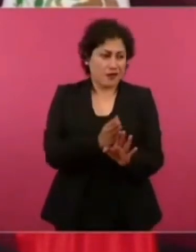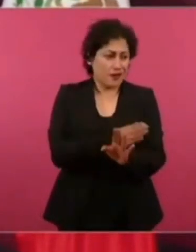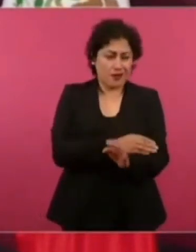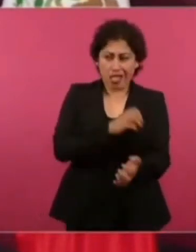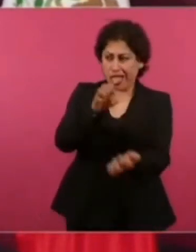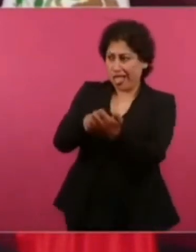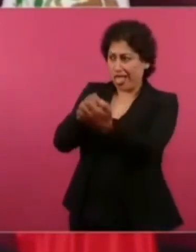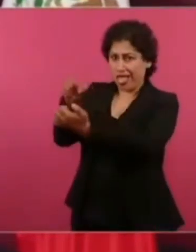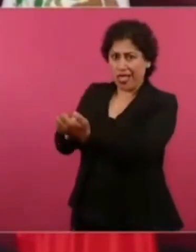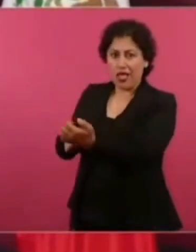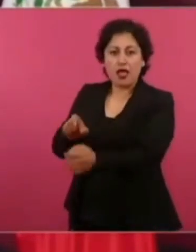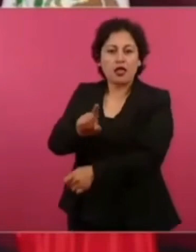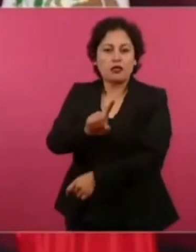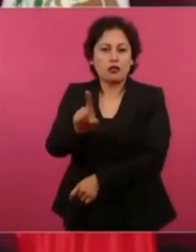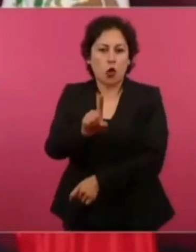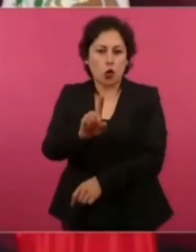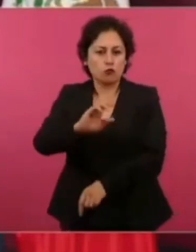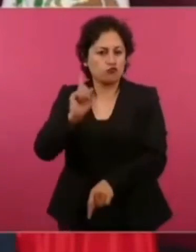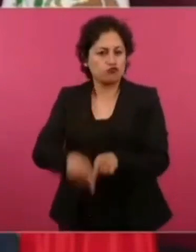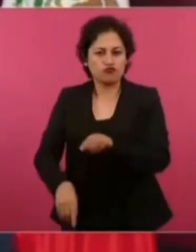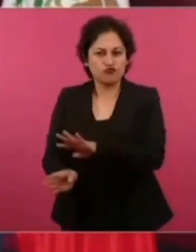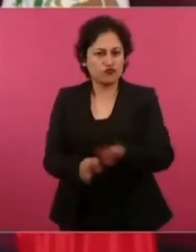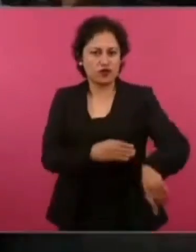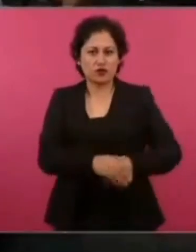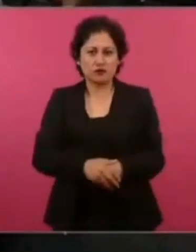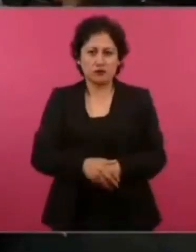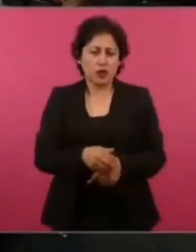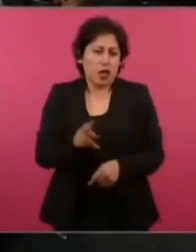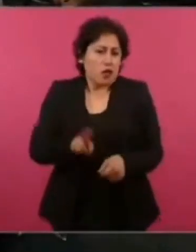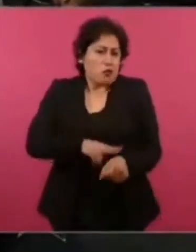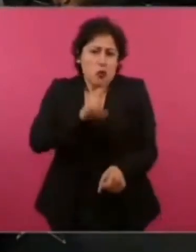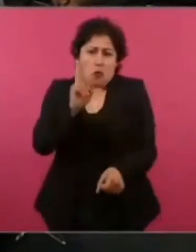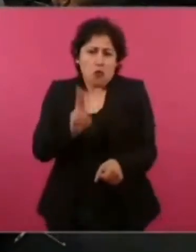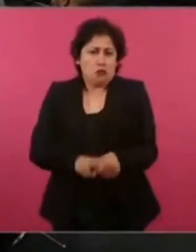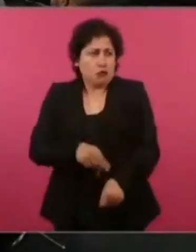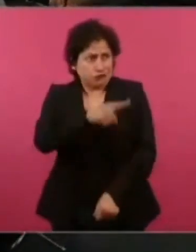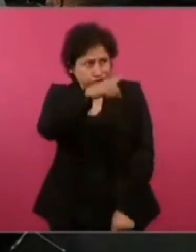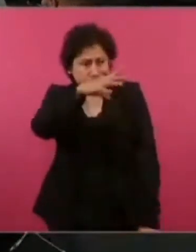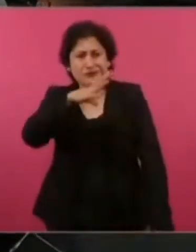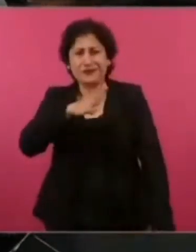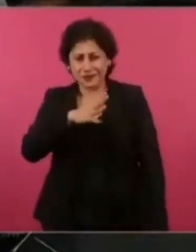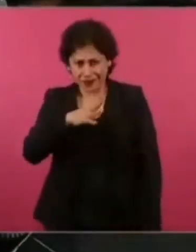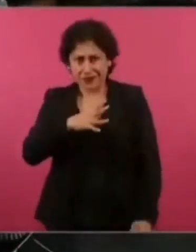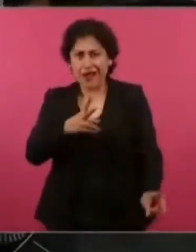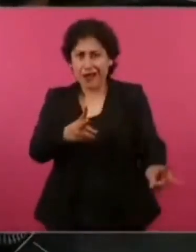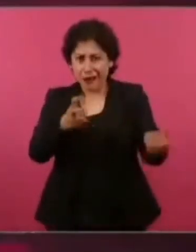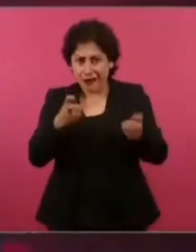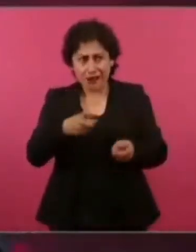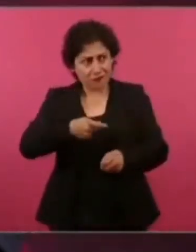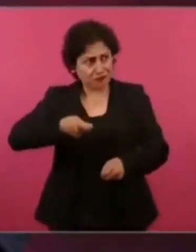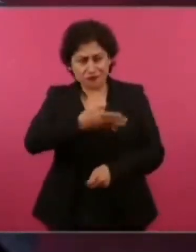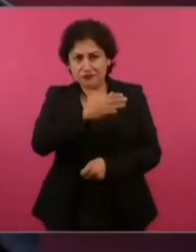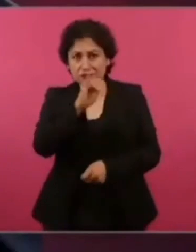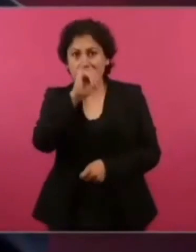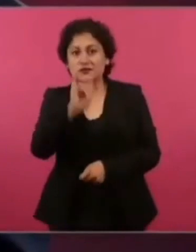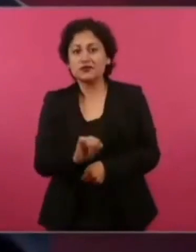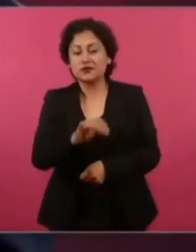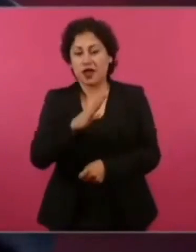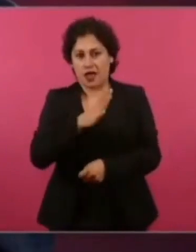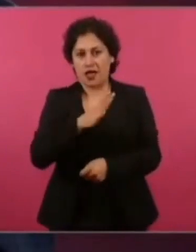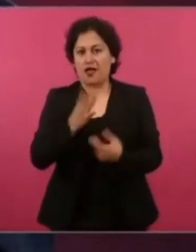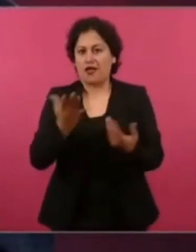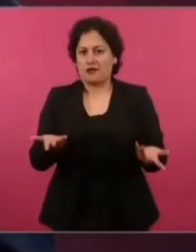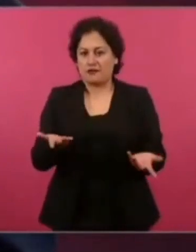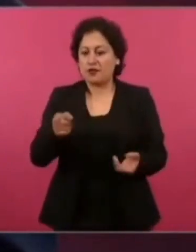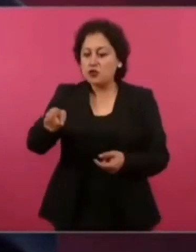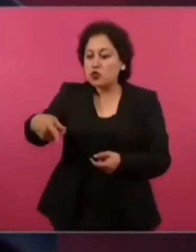a las cosas por su nombre. Entonces, me preguntas tú, ¿qué pasa con el incremento de